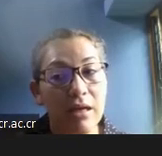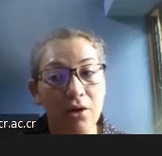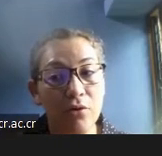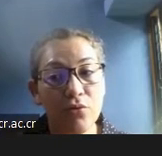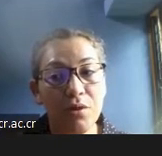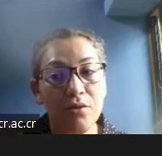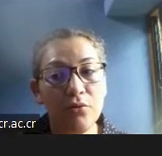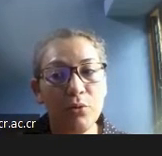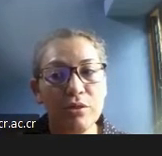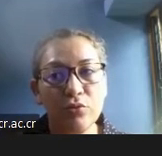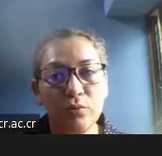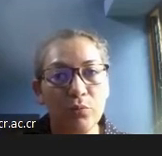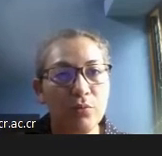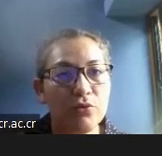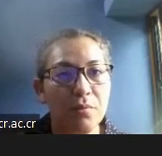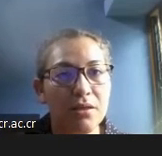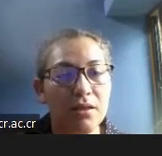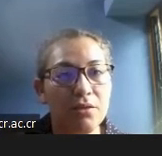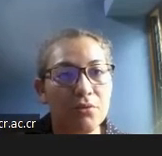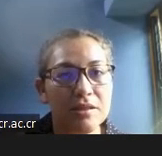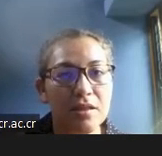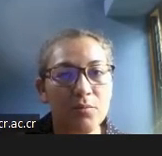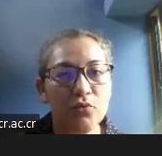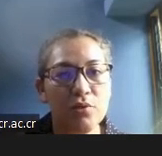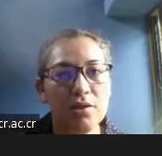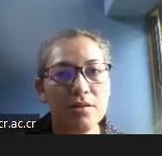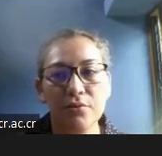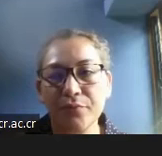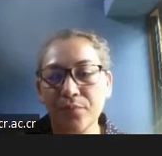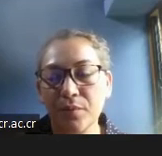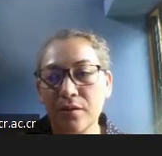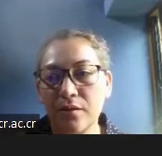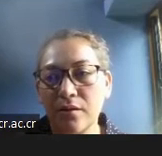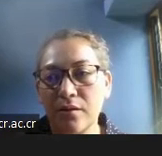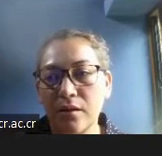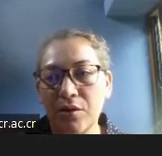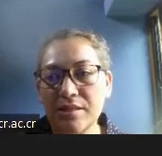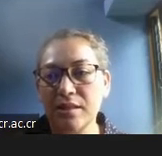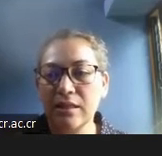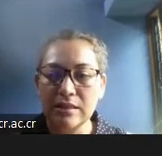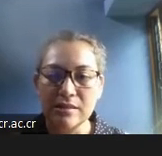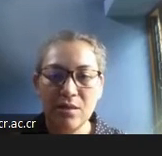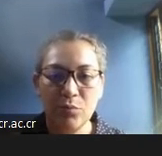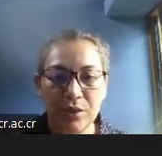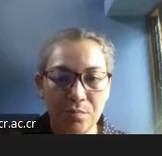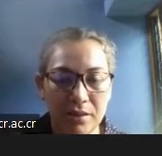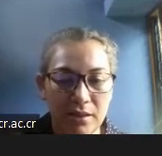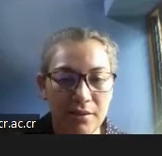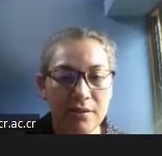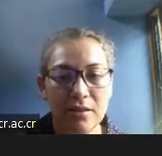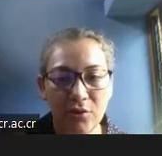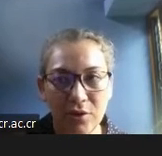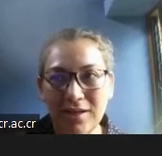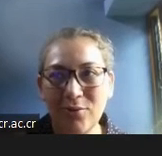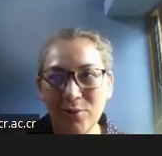Okay. Ven, me acabo de descubrir algo nuevo en Zoom. No podemos compartir algo que estamos utilizando. Ahora sí, ya se las volví a